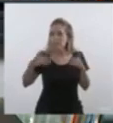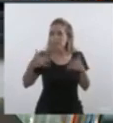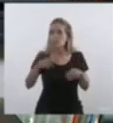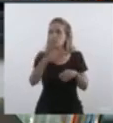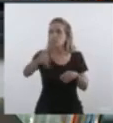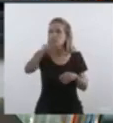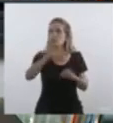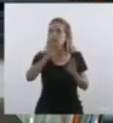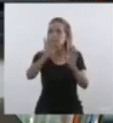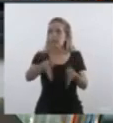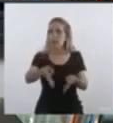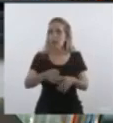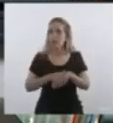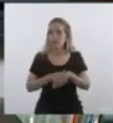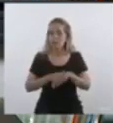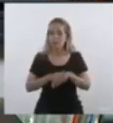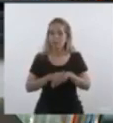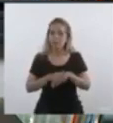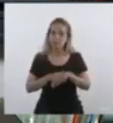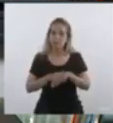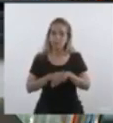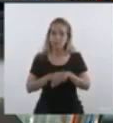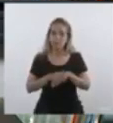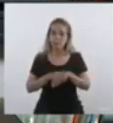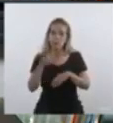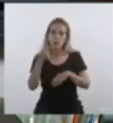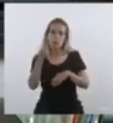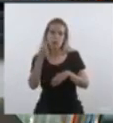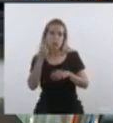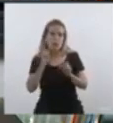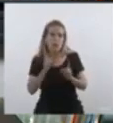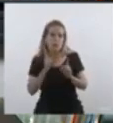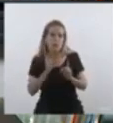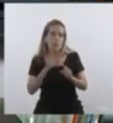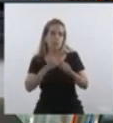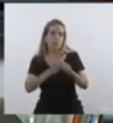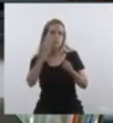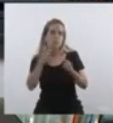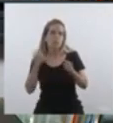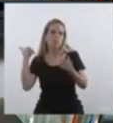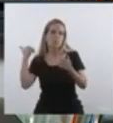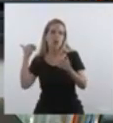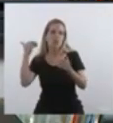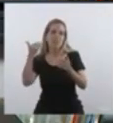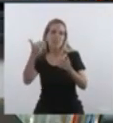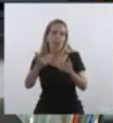ustedes? Que he monitoreado día a día que estuve aquí